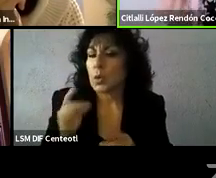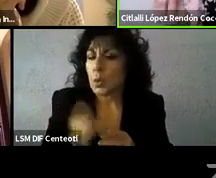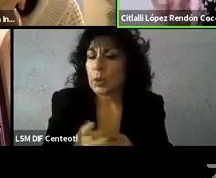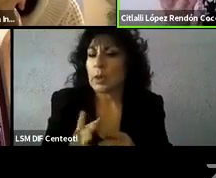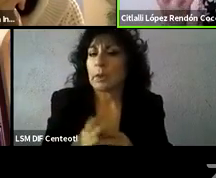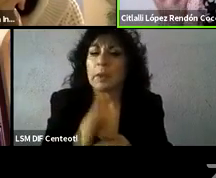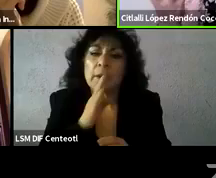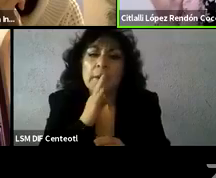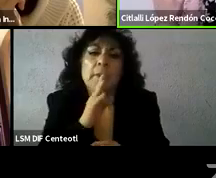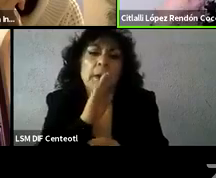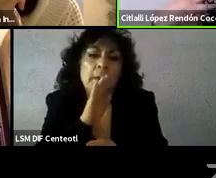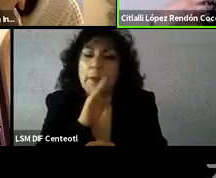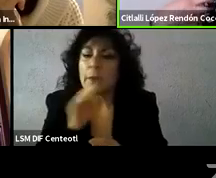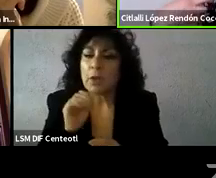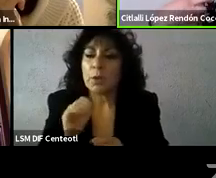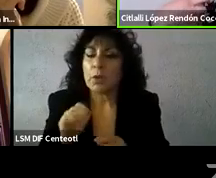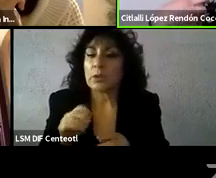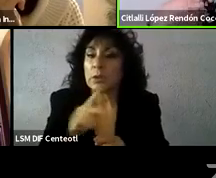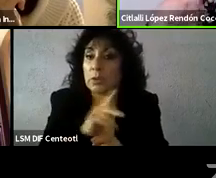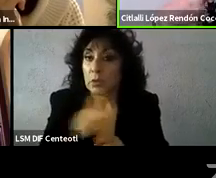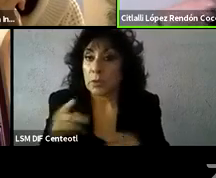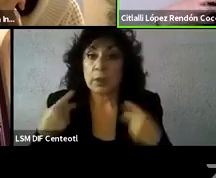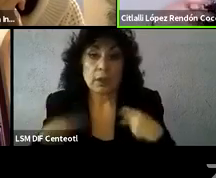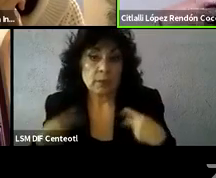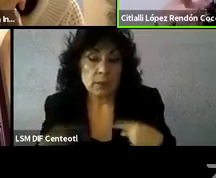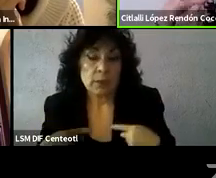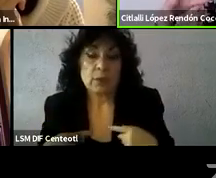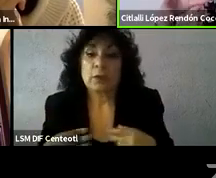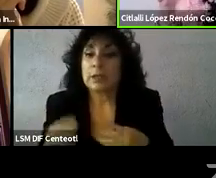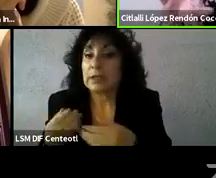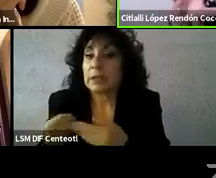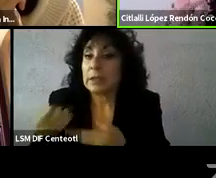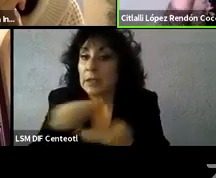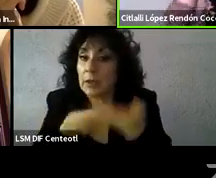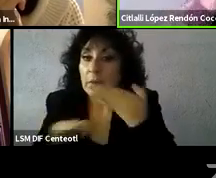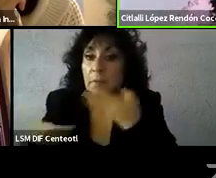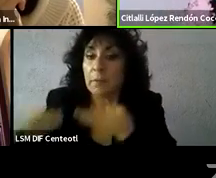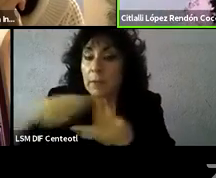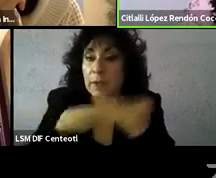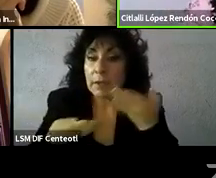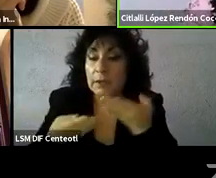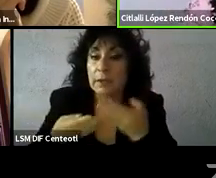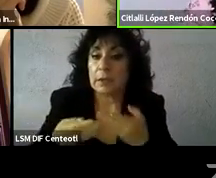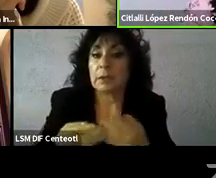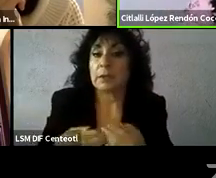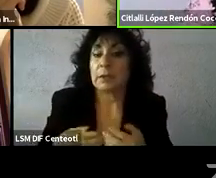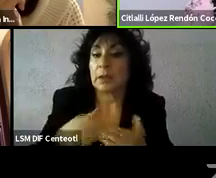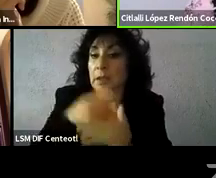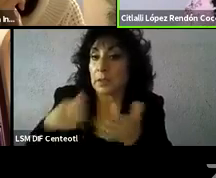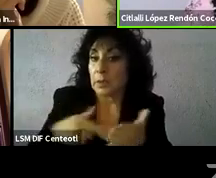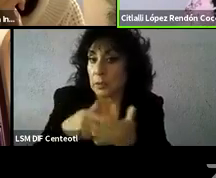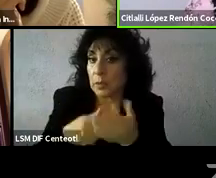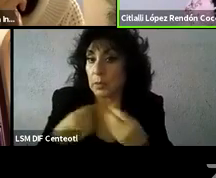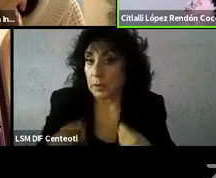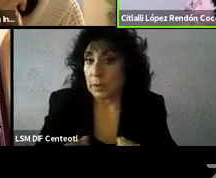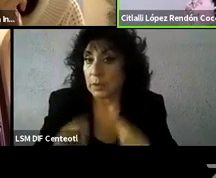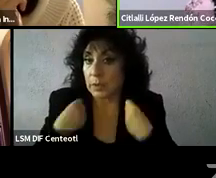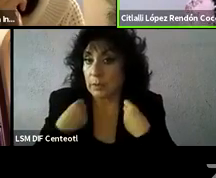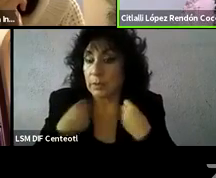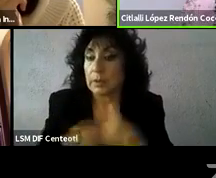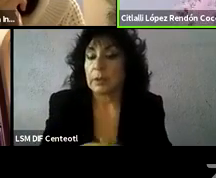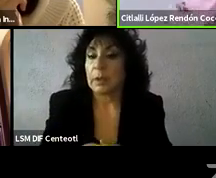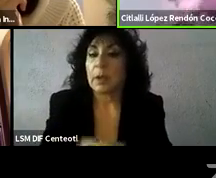de habitación, y eso un poco nos ayuda a que lo que sucede en los talleres de COCOA o en las clases de